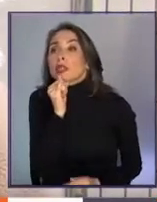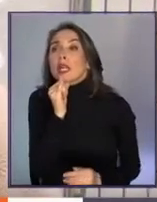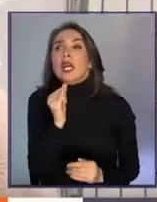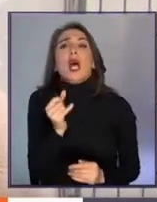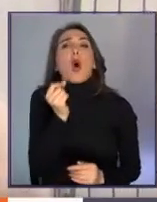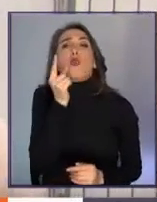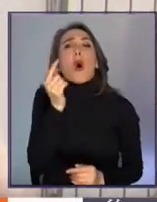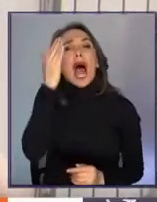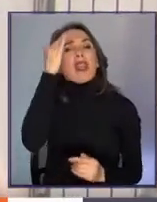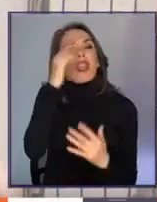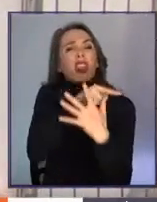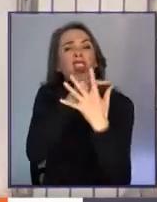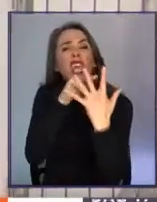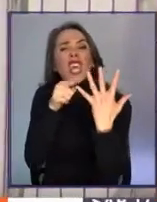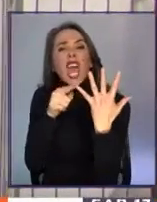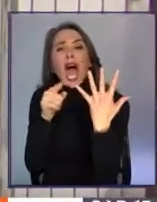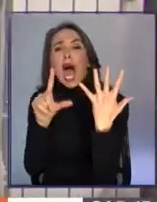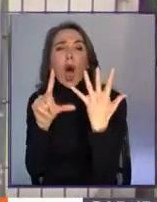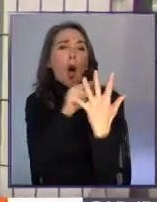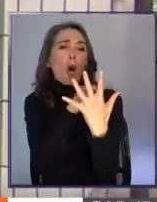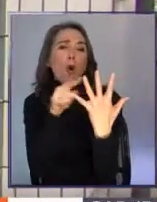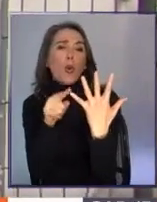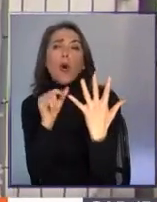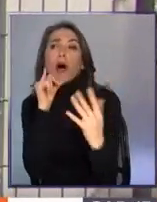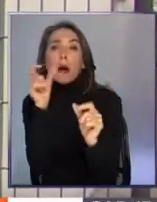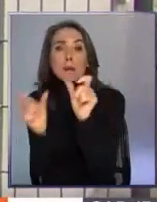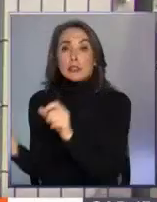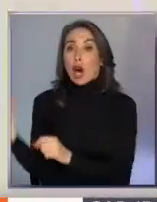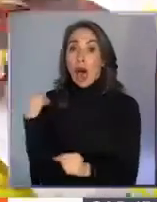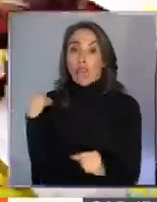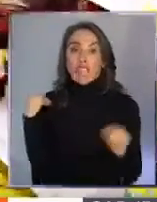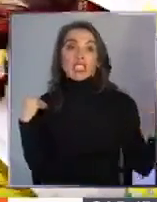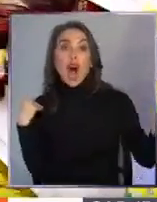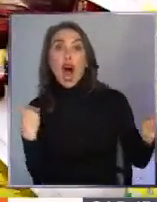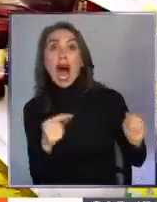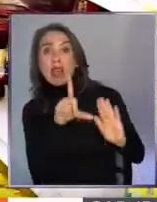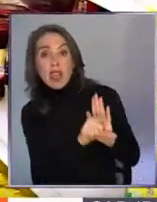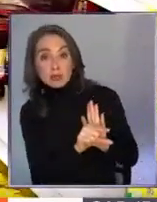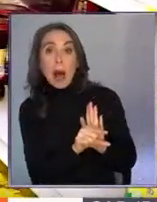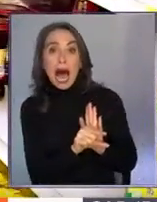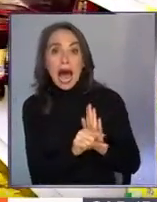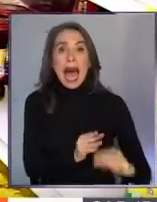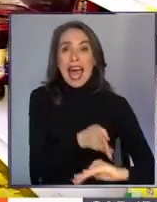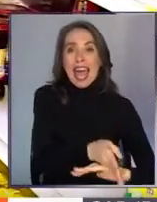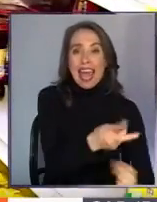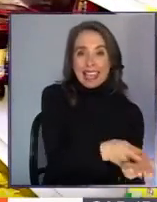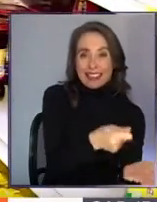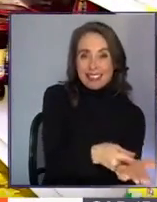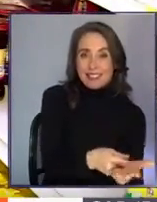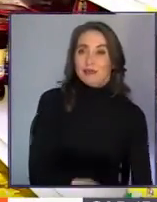días son, pero nos avisamos entre personas, hay descuento.